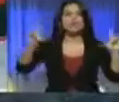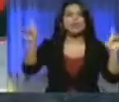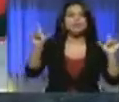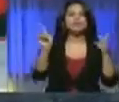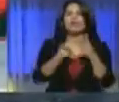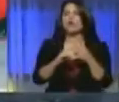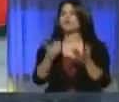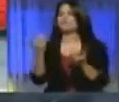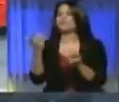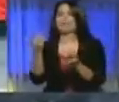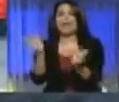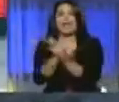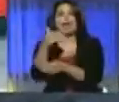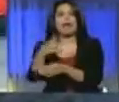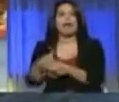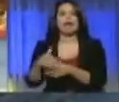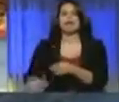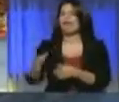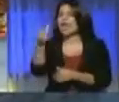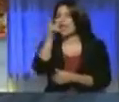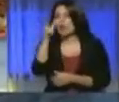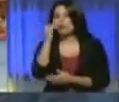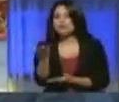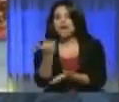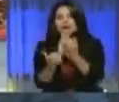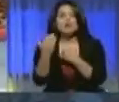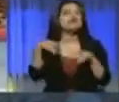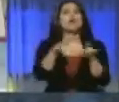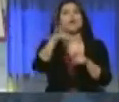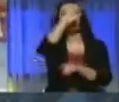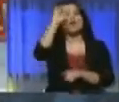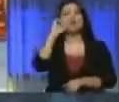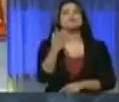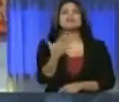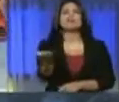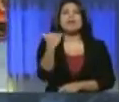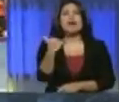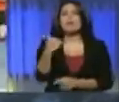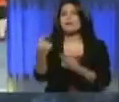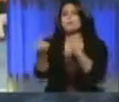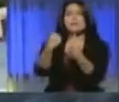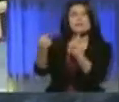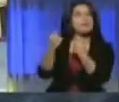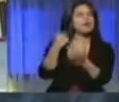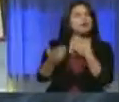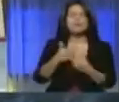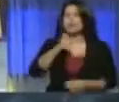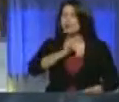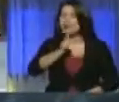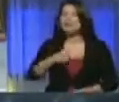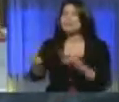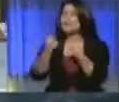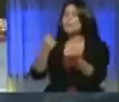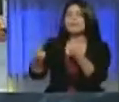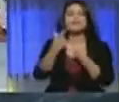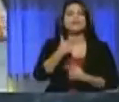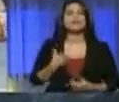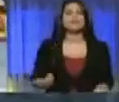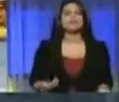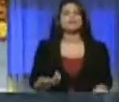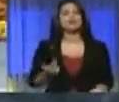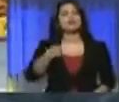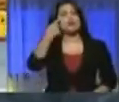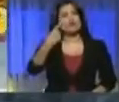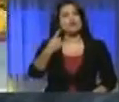esquina, escuchando, como dice Diosdado, que le digan las más duras verdades a uno. Yo los vi que se metieron por la